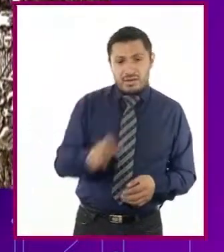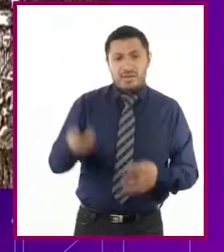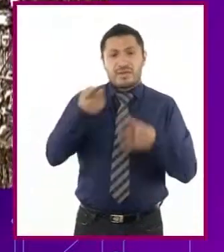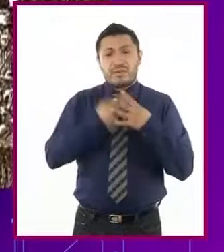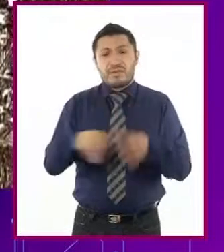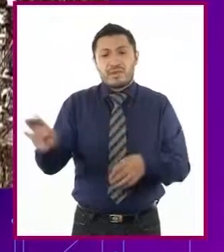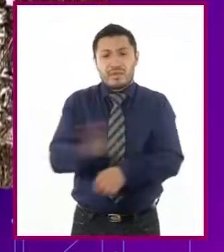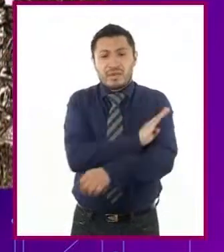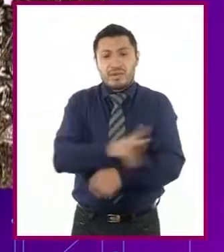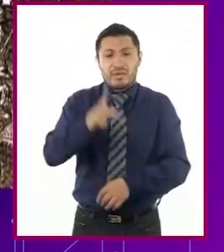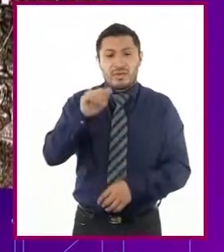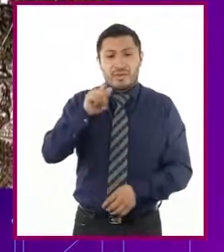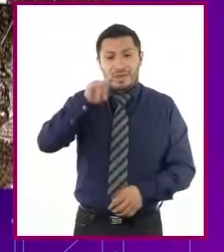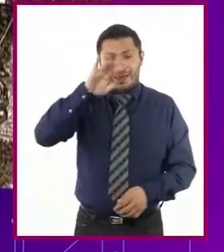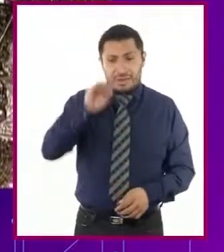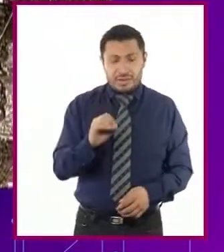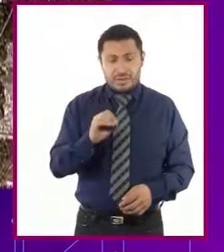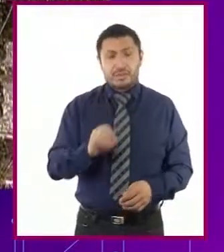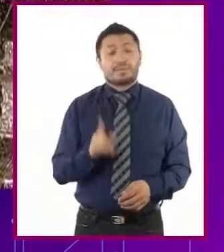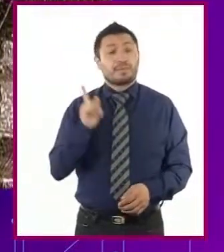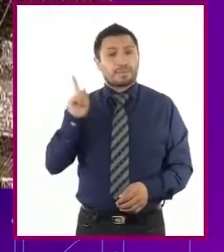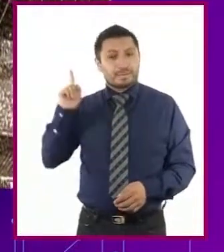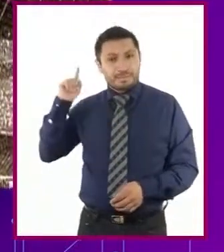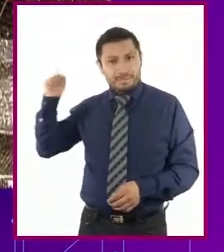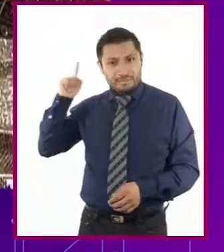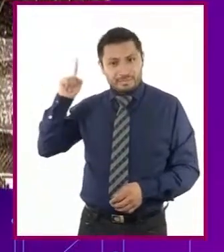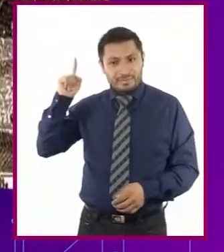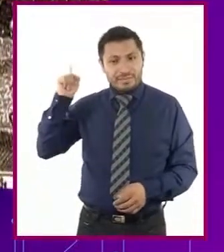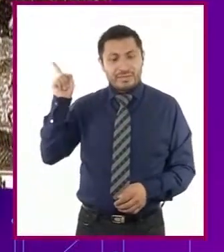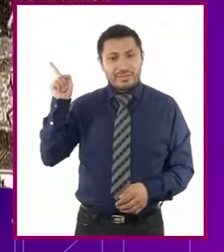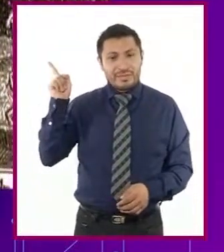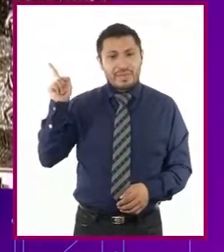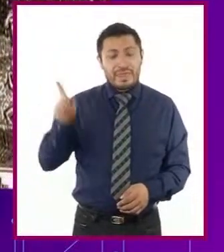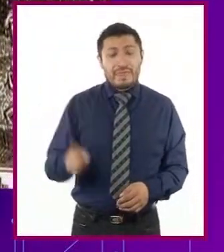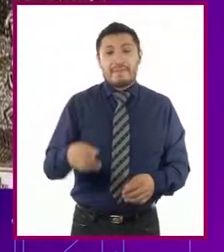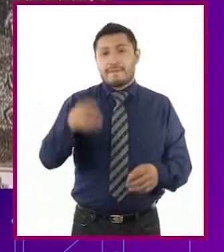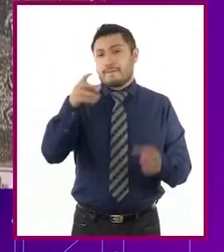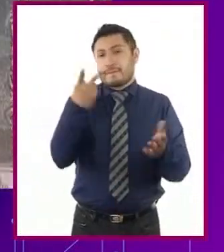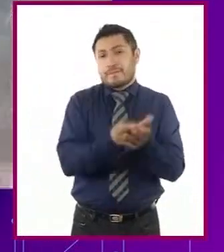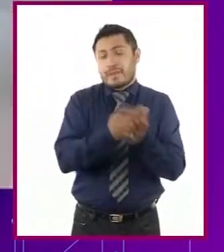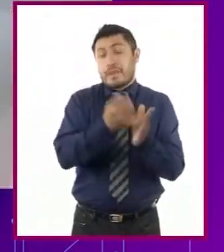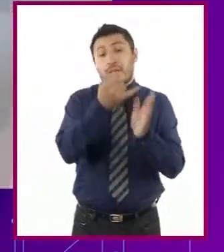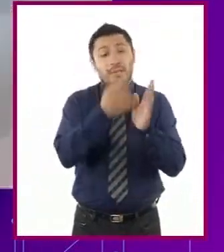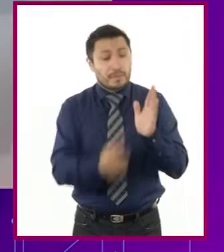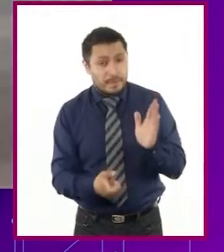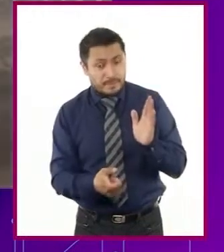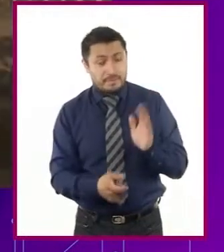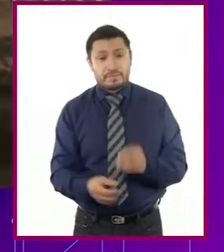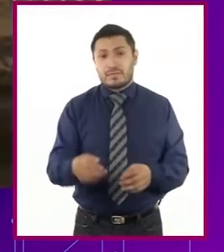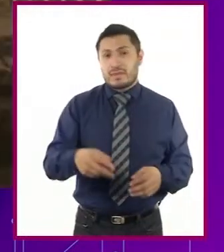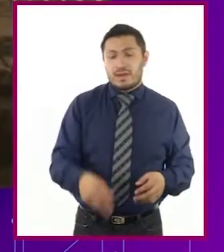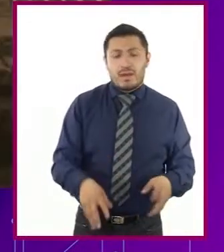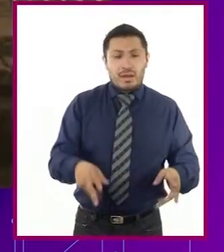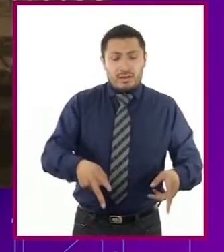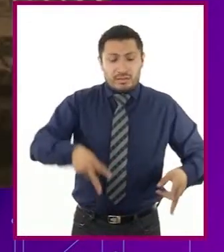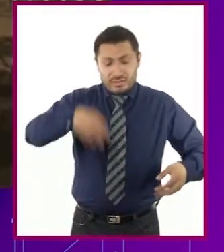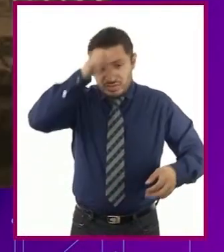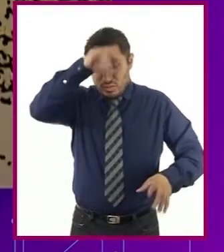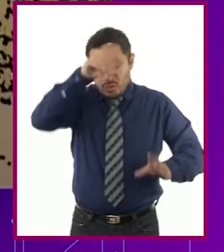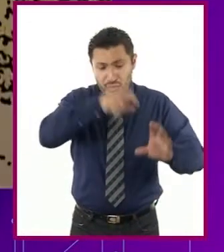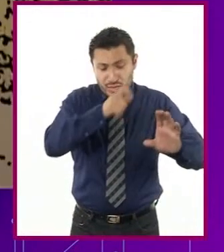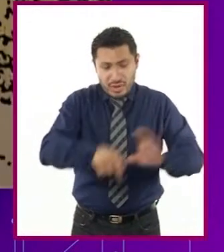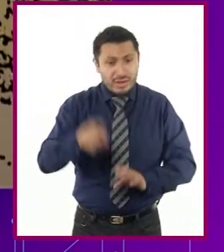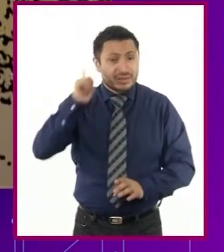o sistema de amalgamación, que redujo el costo de producción de la plata. Se explotaron minas como las de